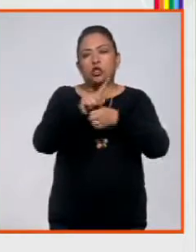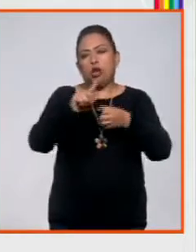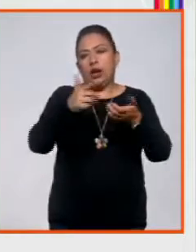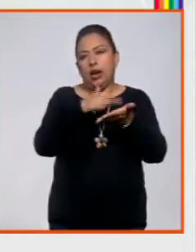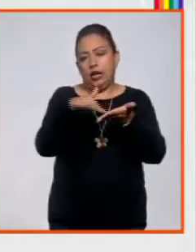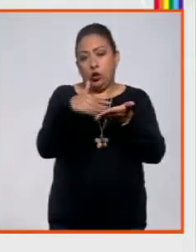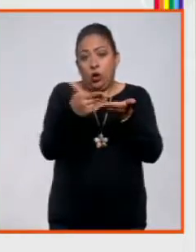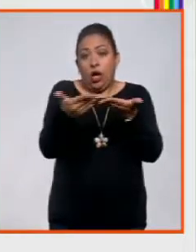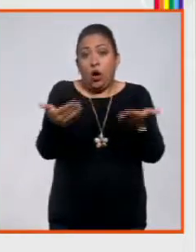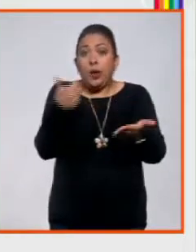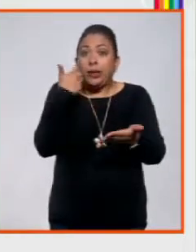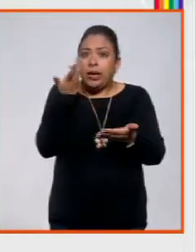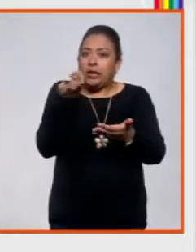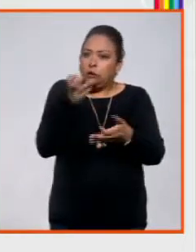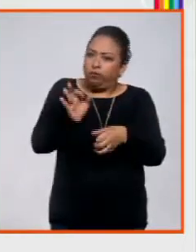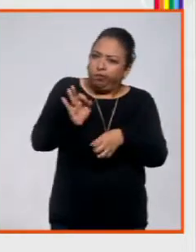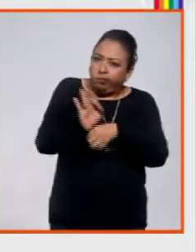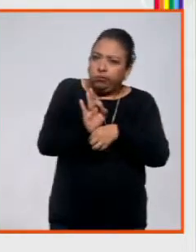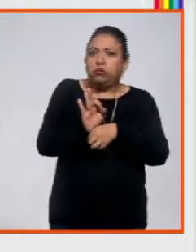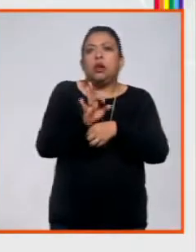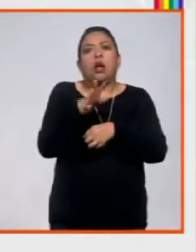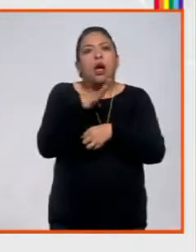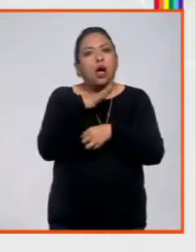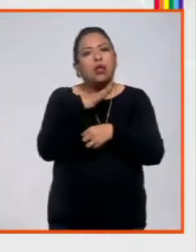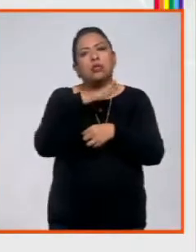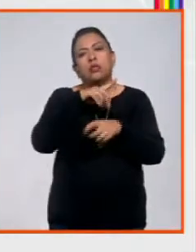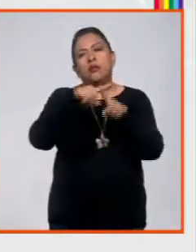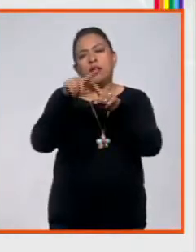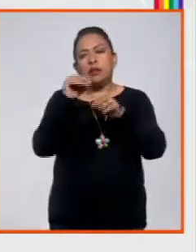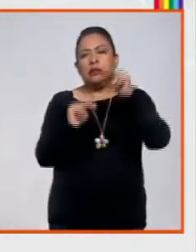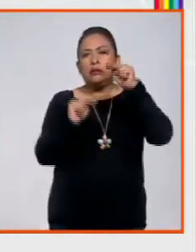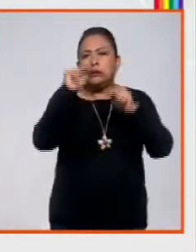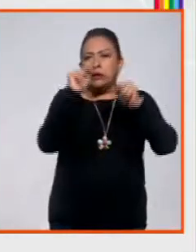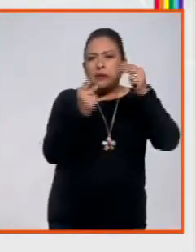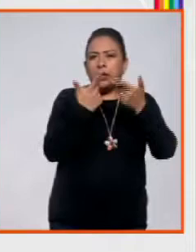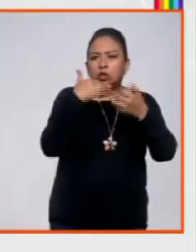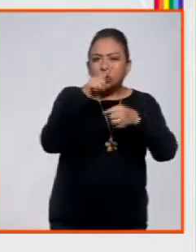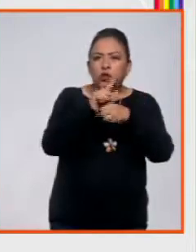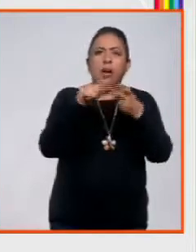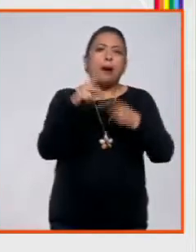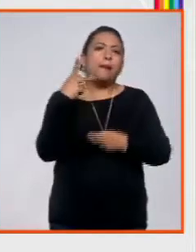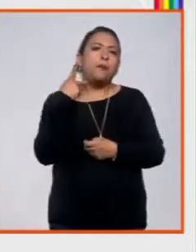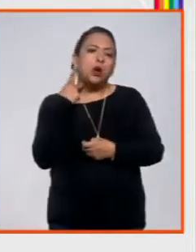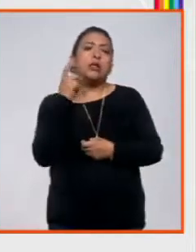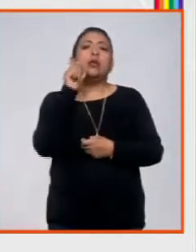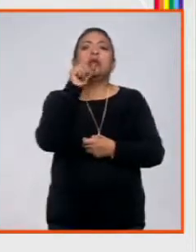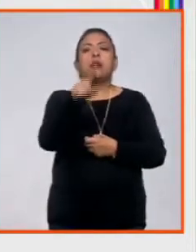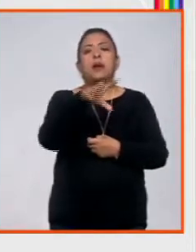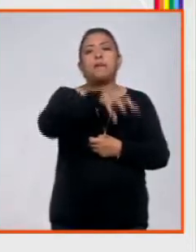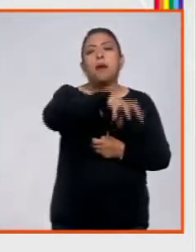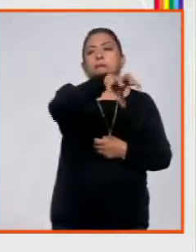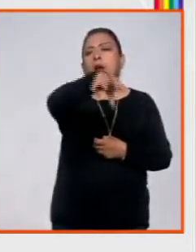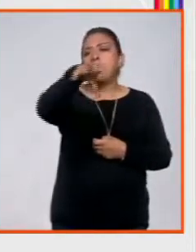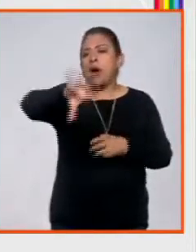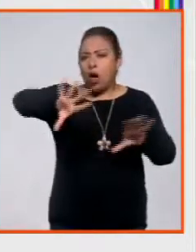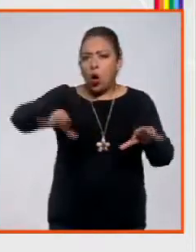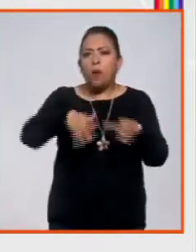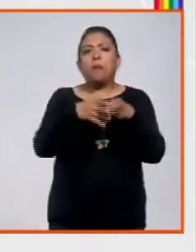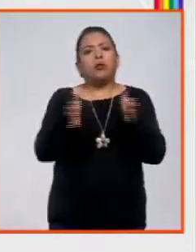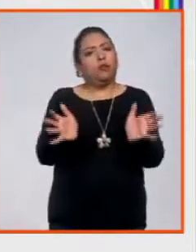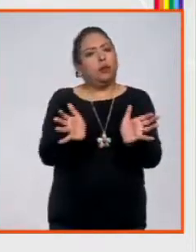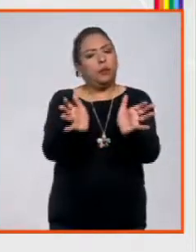es colocarse como un movimiento que atraviesa todas las capas sociales todas las fuerzas políticas y todos los sectores de la población